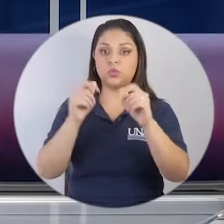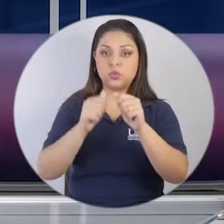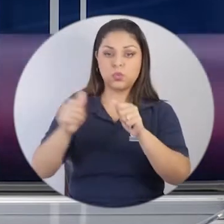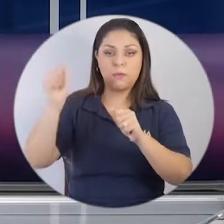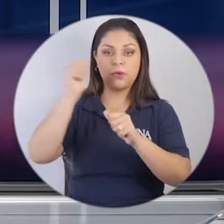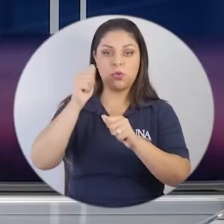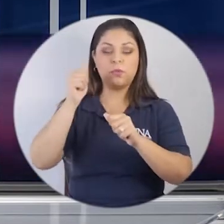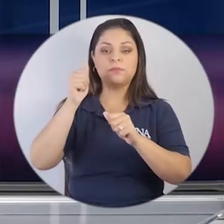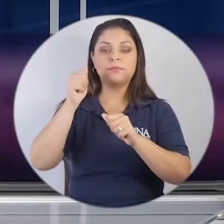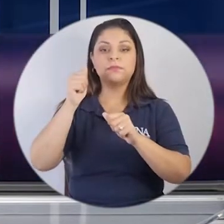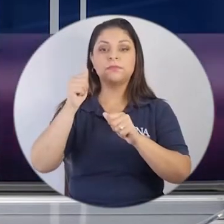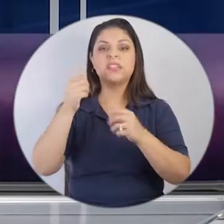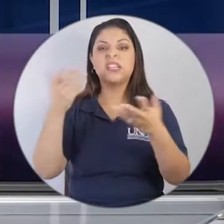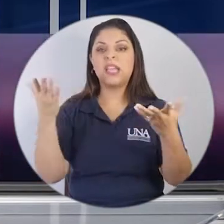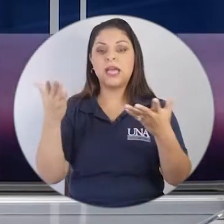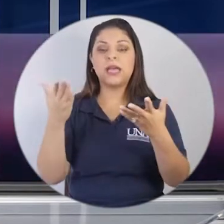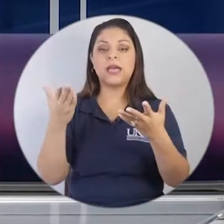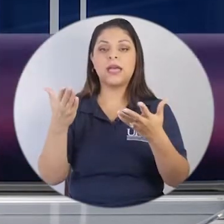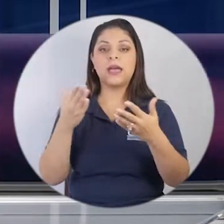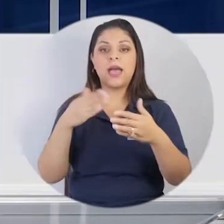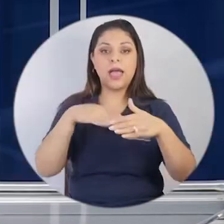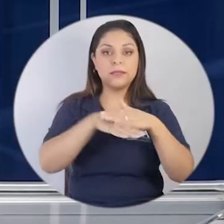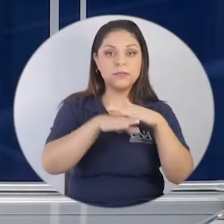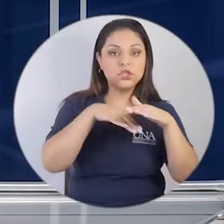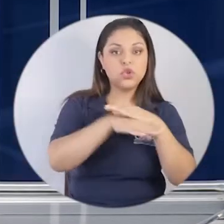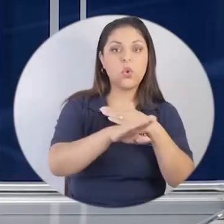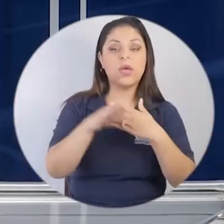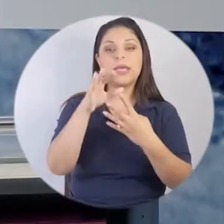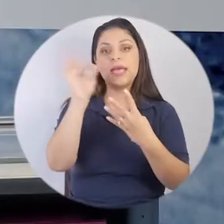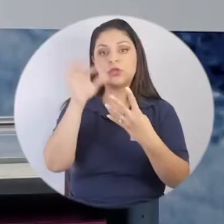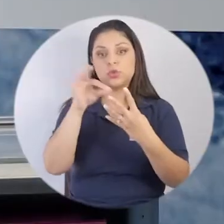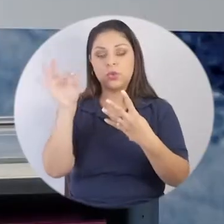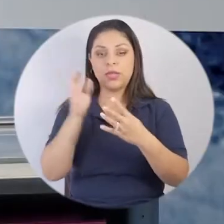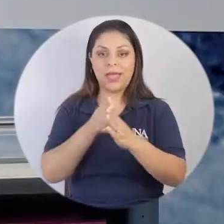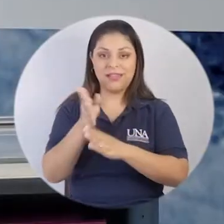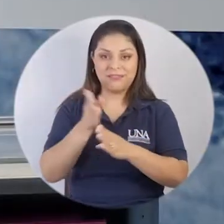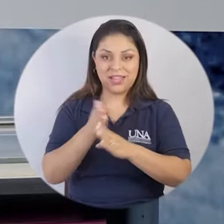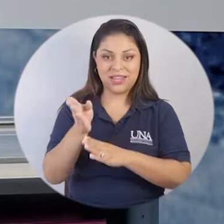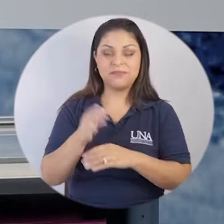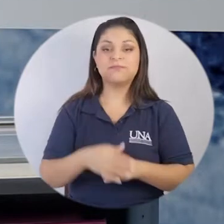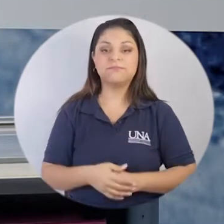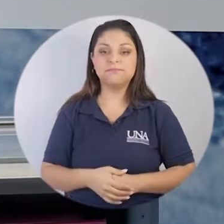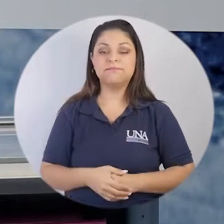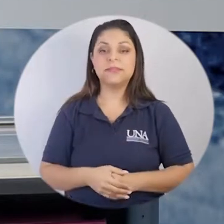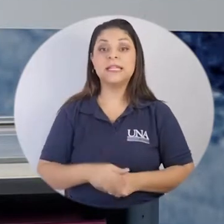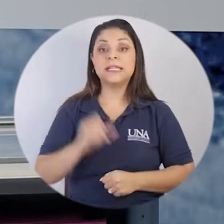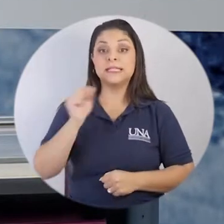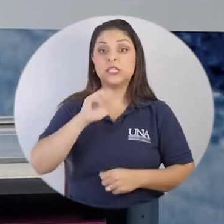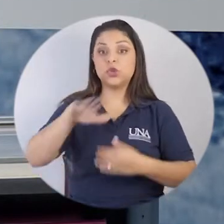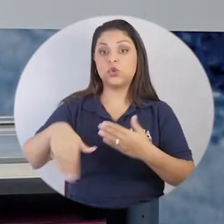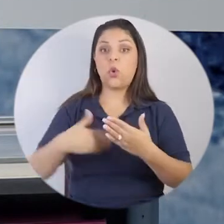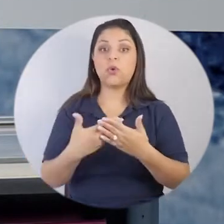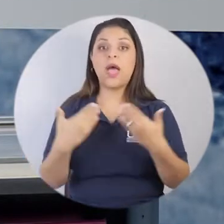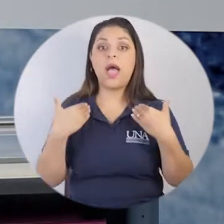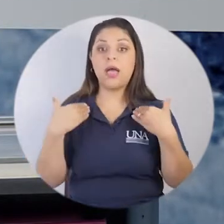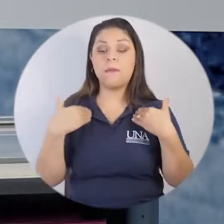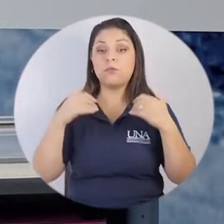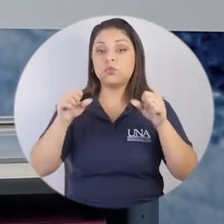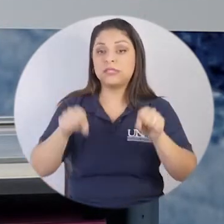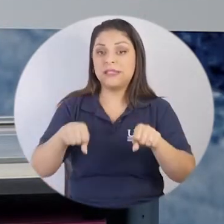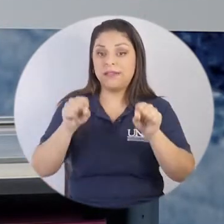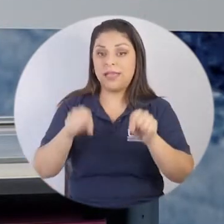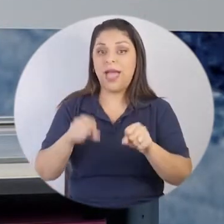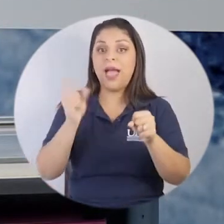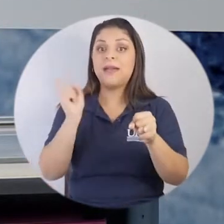educación superior desde el punto de vista de admisión y elección de carrera. Sí, todos tienen la posibilidad, ¿verdad?, de inscribirse al proceso